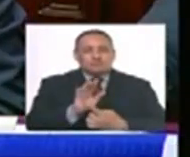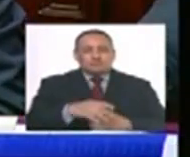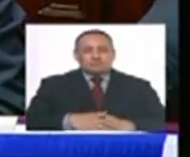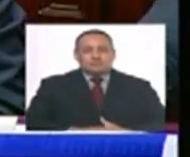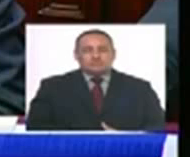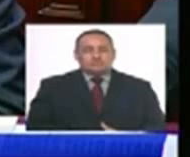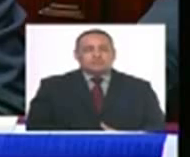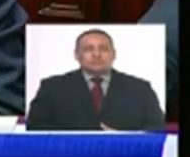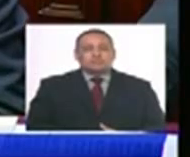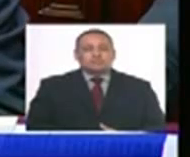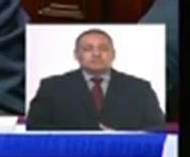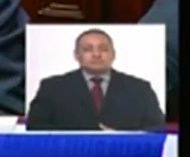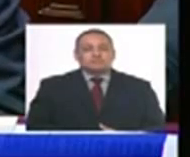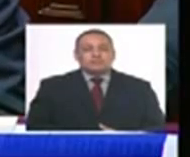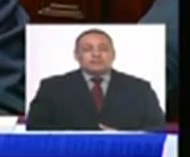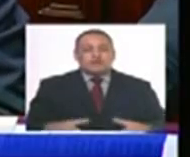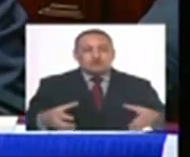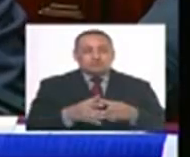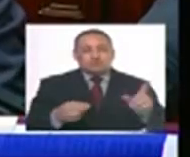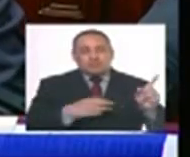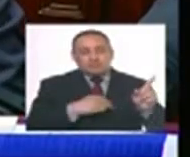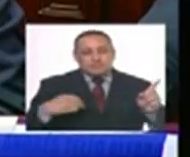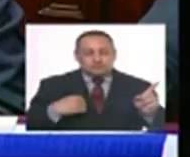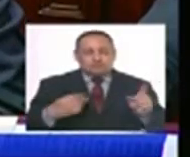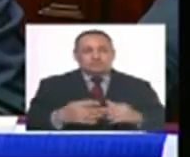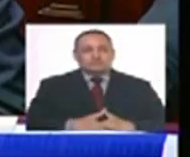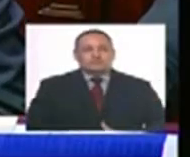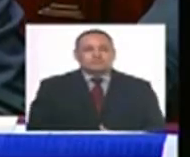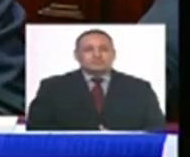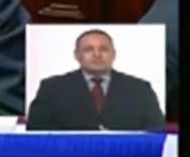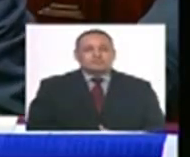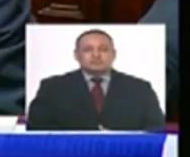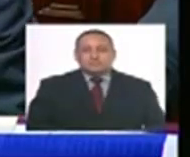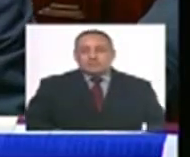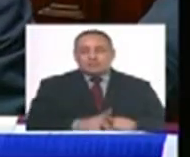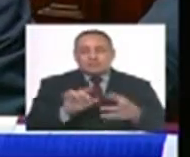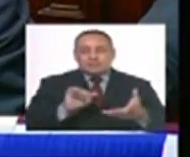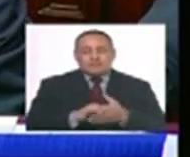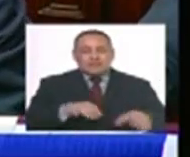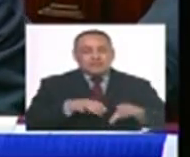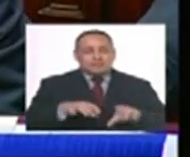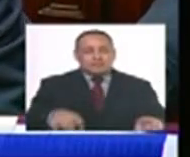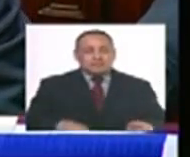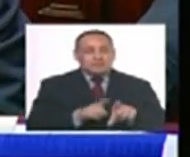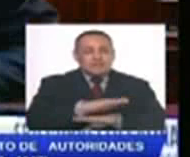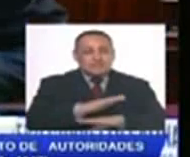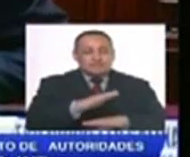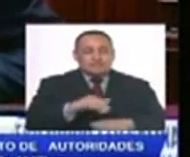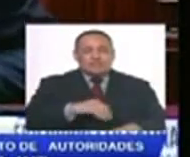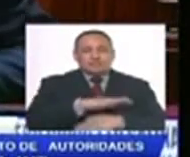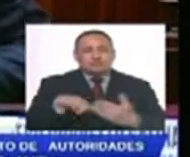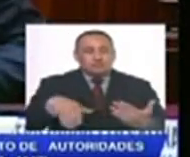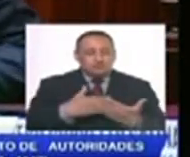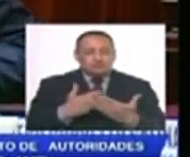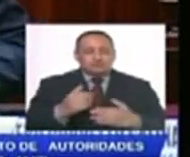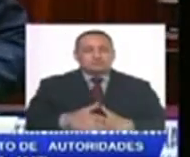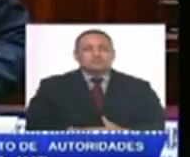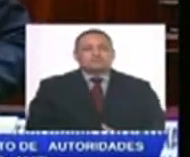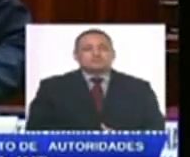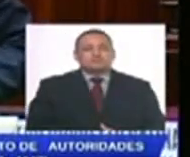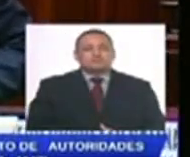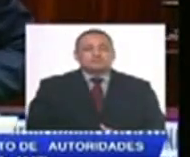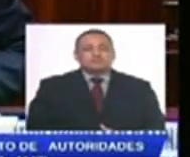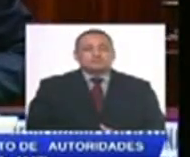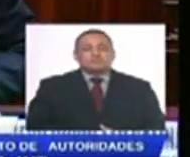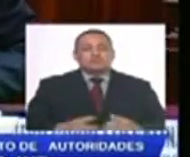Ejecutivo para no invitar al ministro Otárola? En un primer momento vino Tello en su reemplazo y también